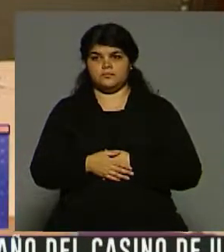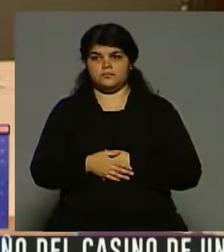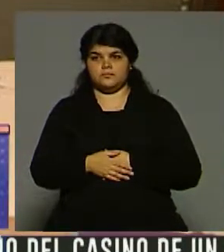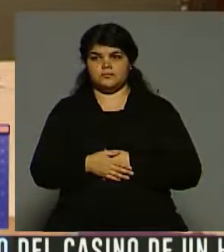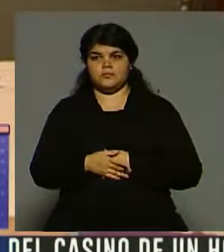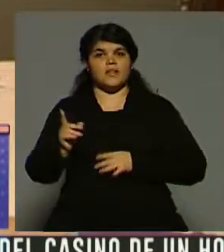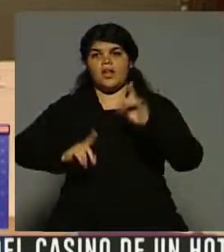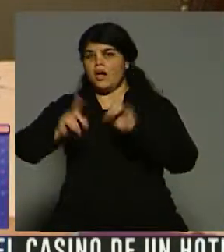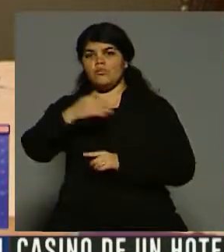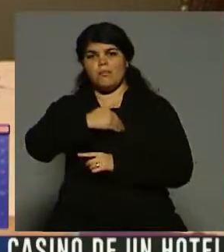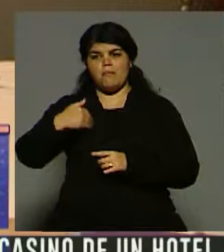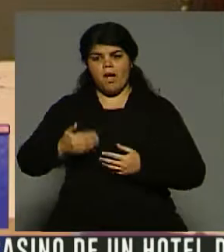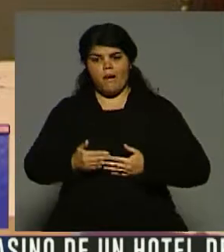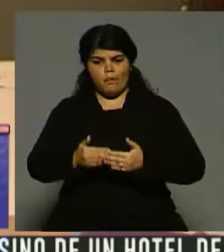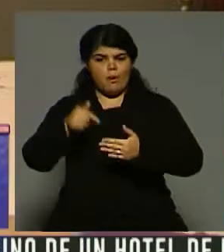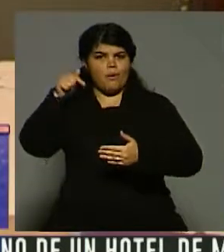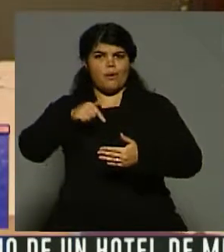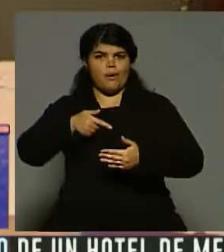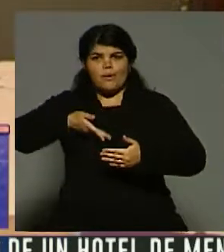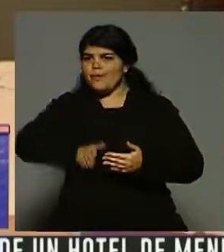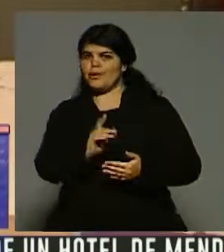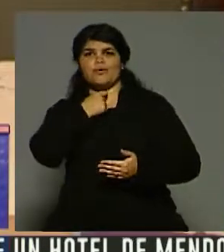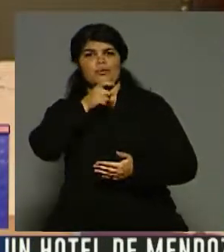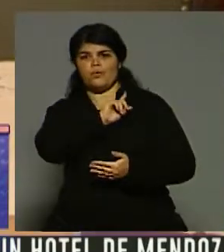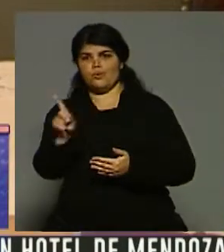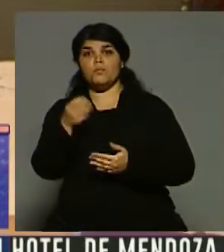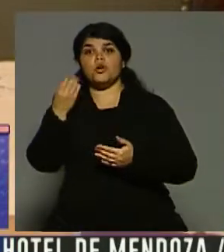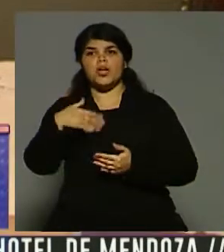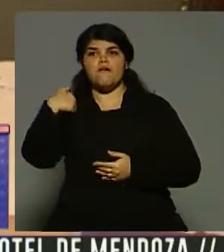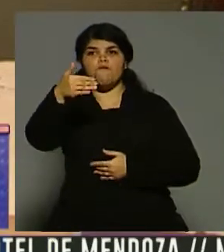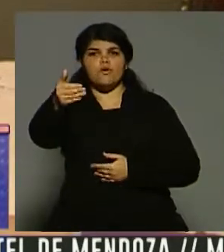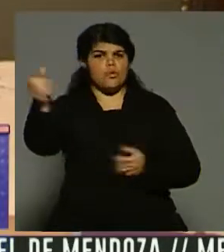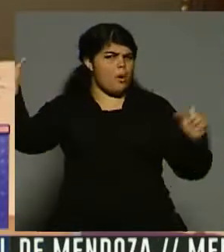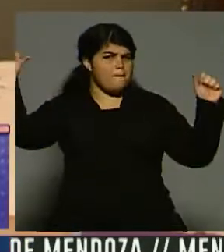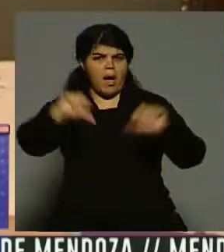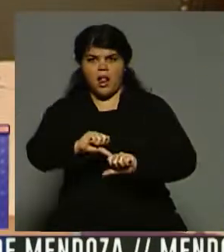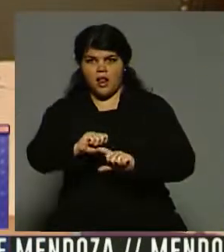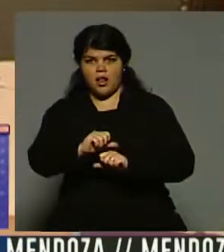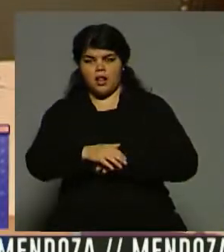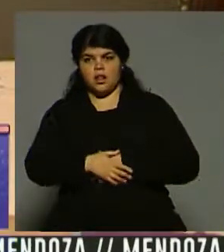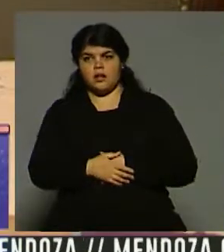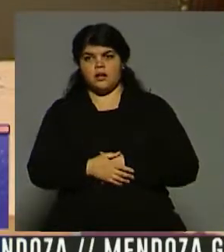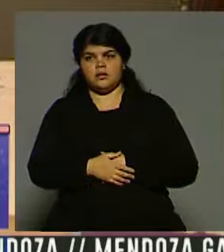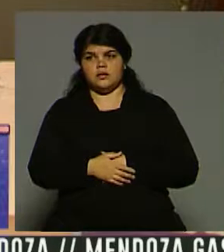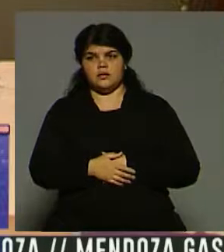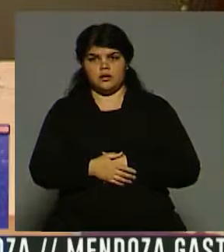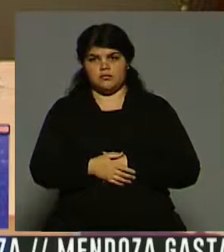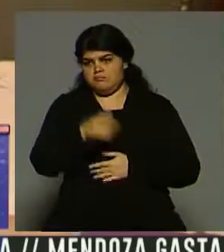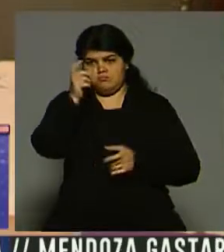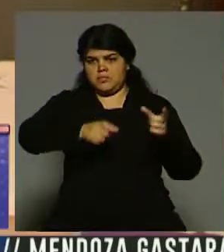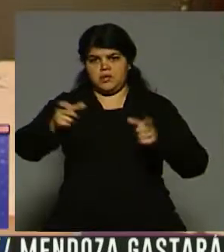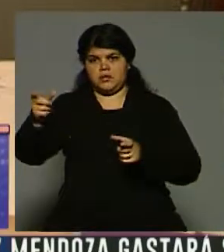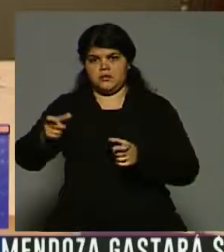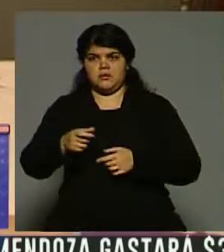no quieren tener su bebé porque ven un futuro nefasto y cualquiera